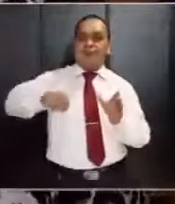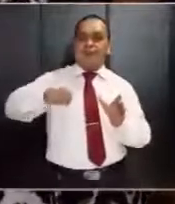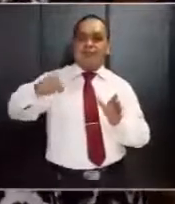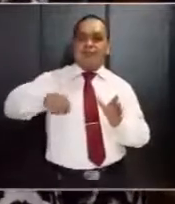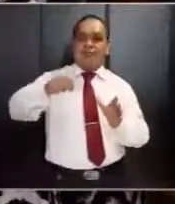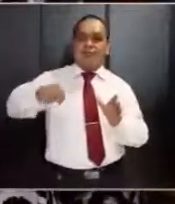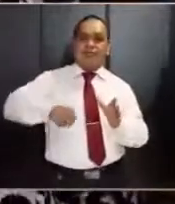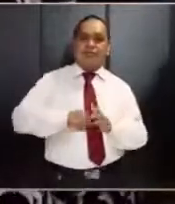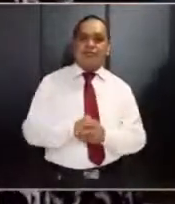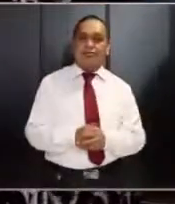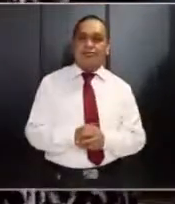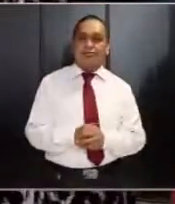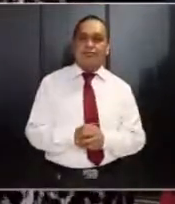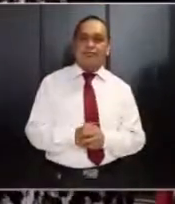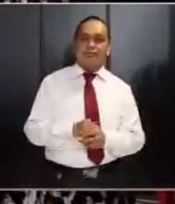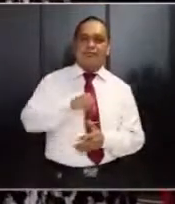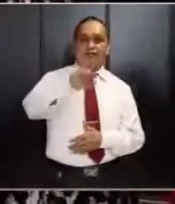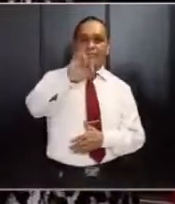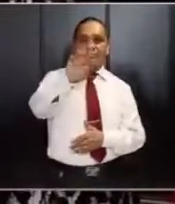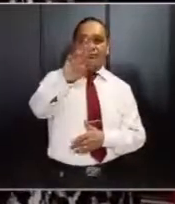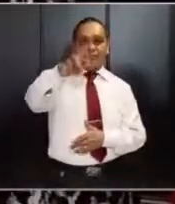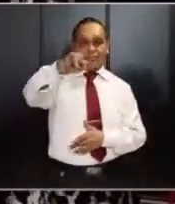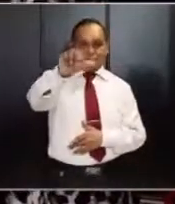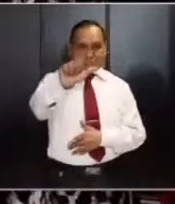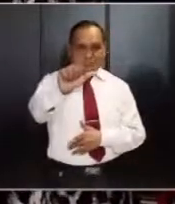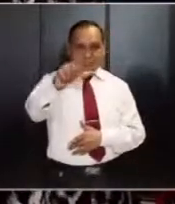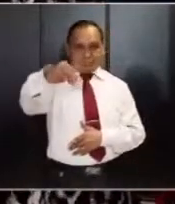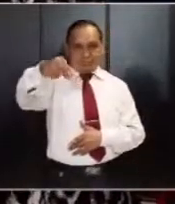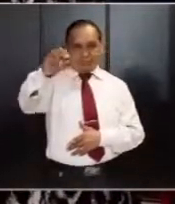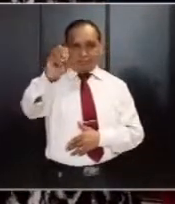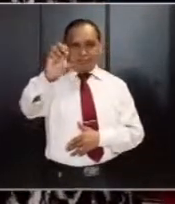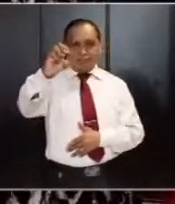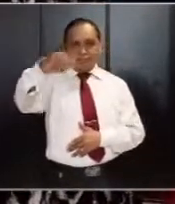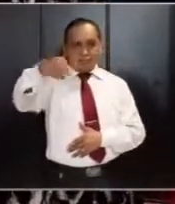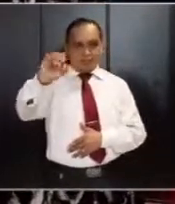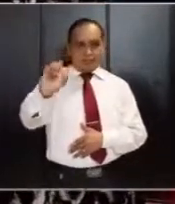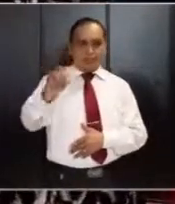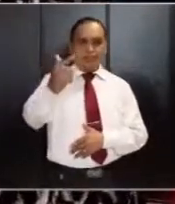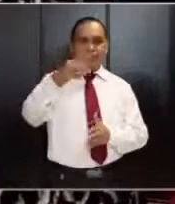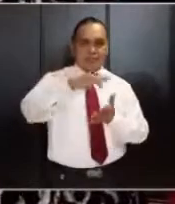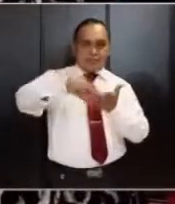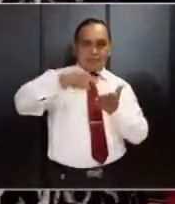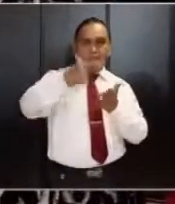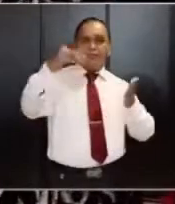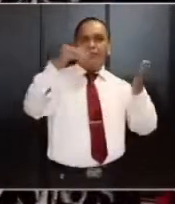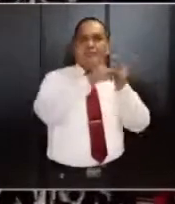otro, a ver, otro, pase. Irma Noemí, Miss, el boleto es